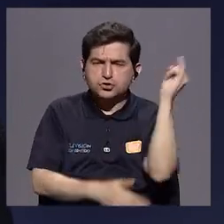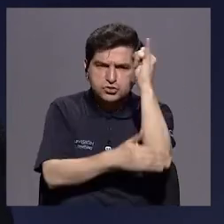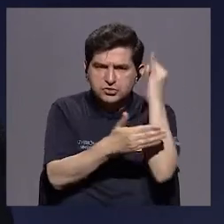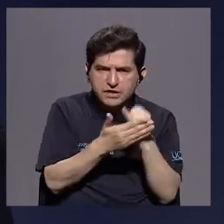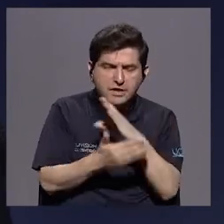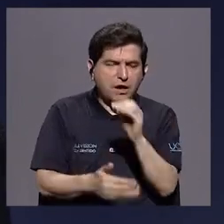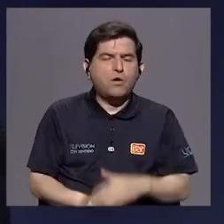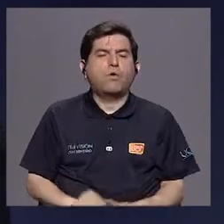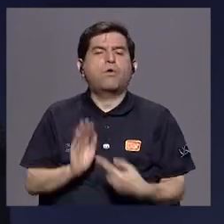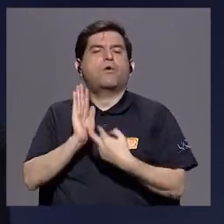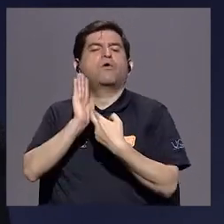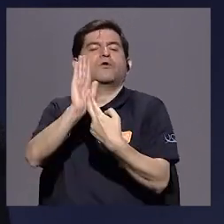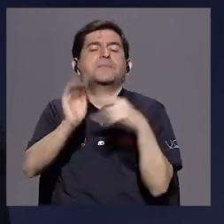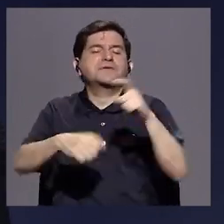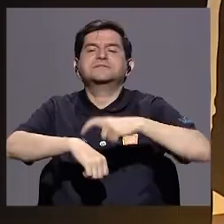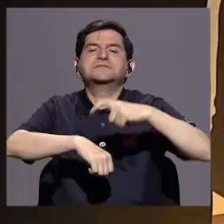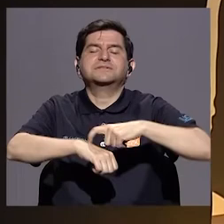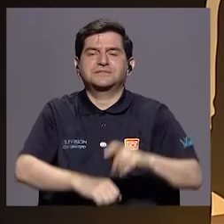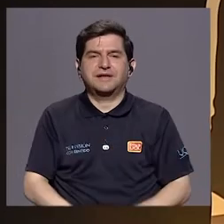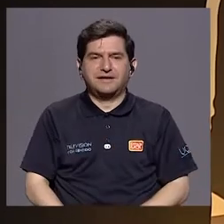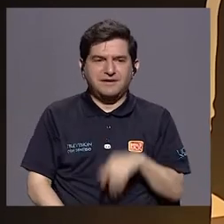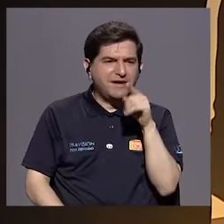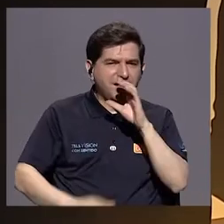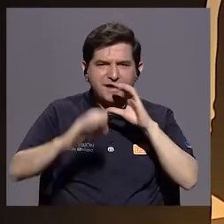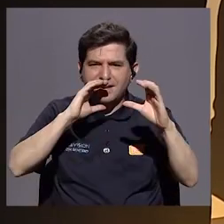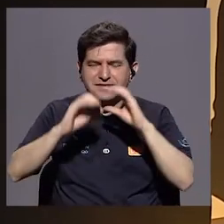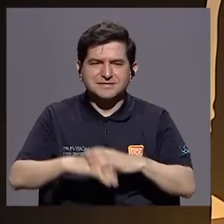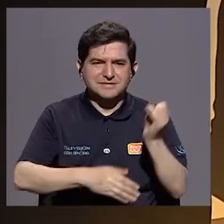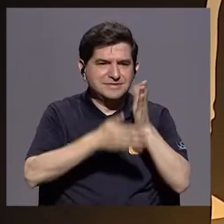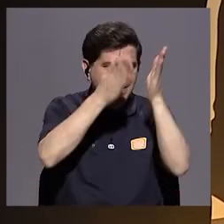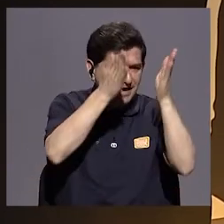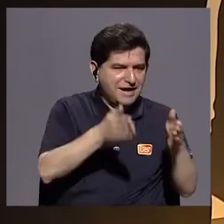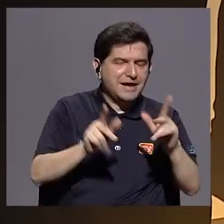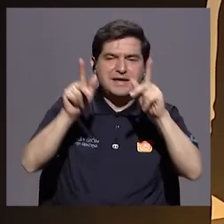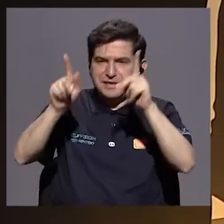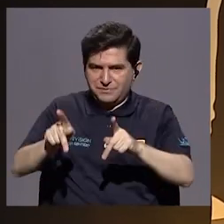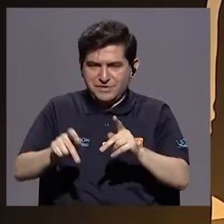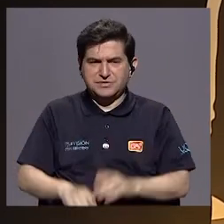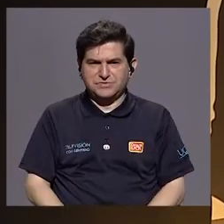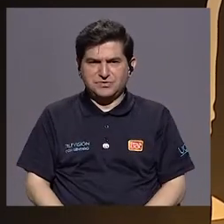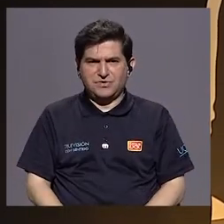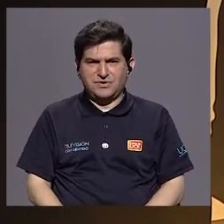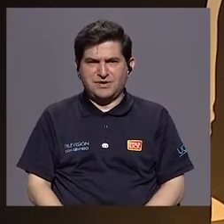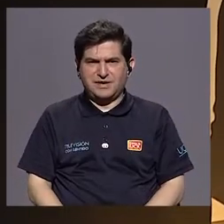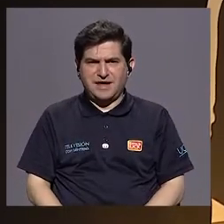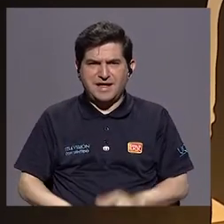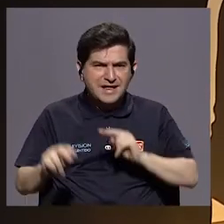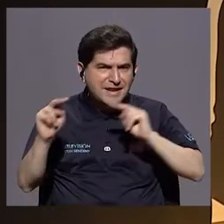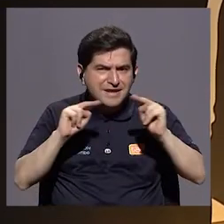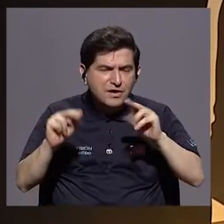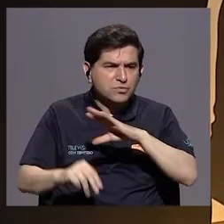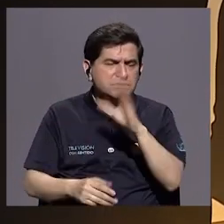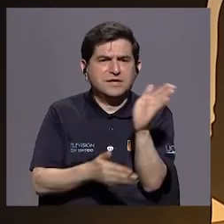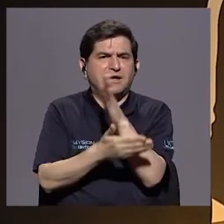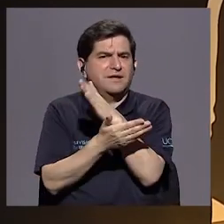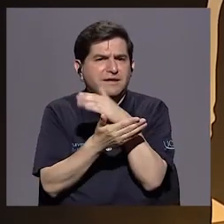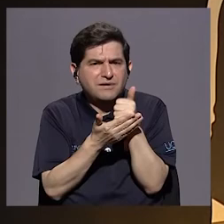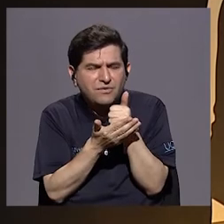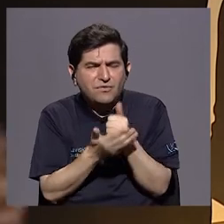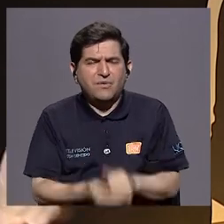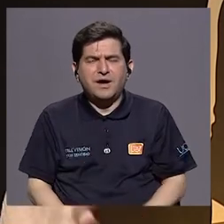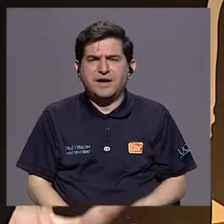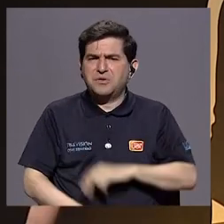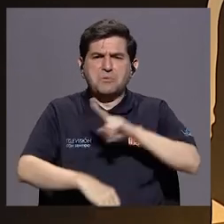arte o de lo que se está representando esta comunicación entre el artista y el público suele ser media o es algo muy